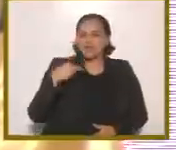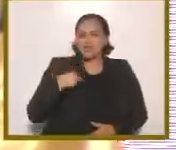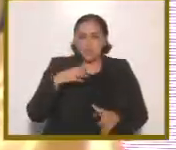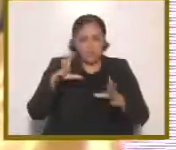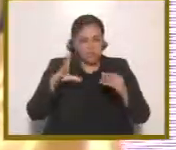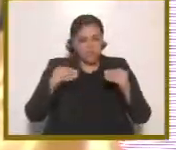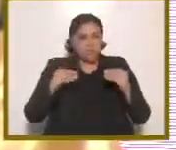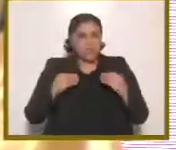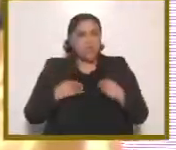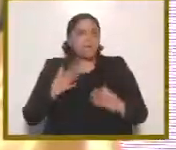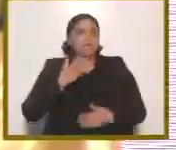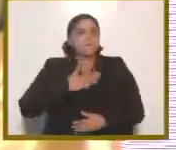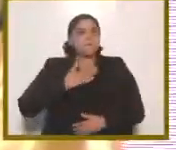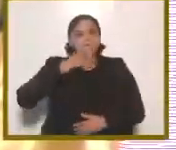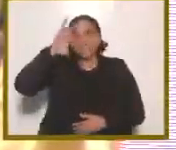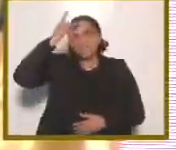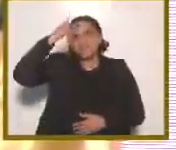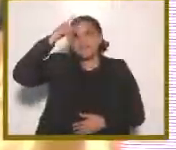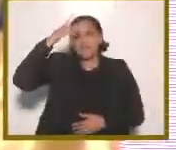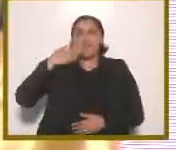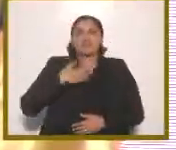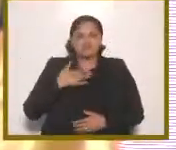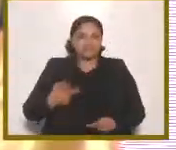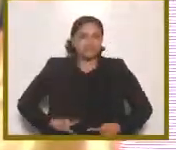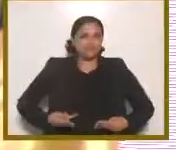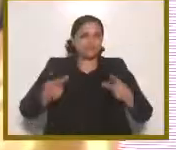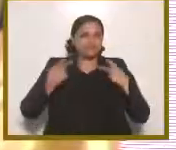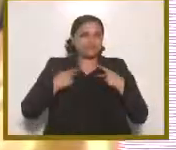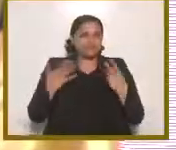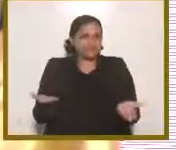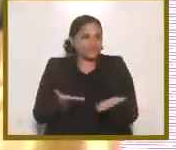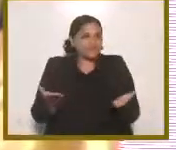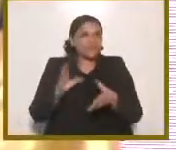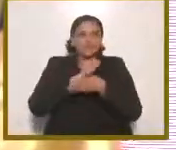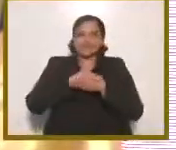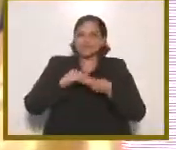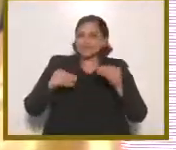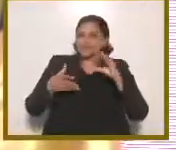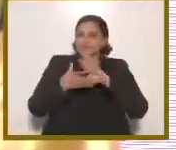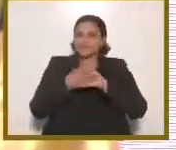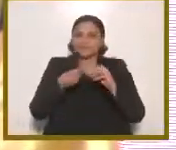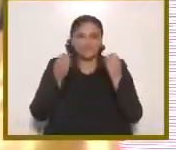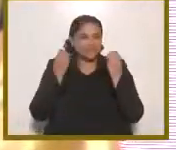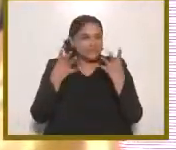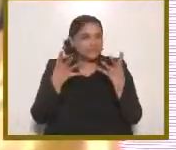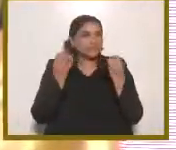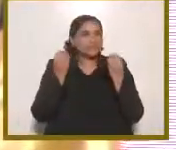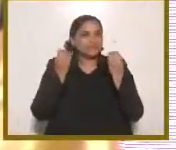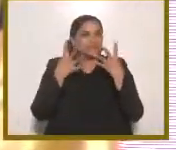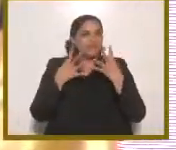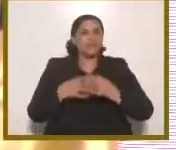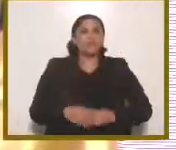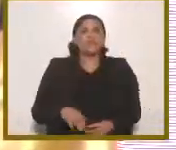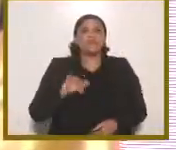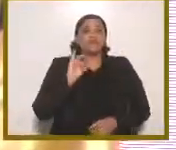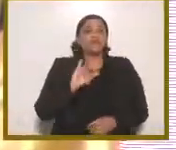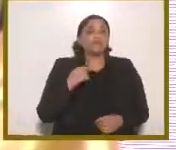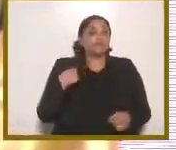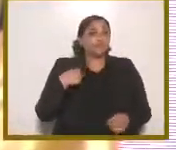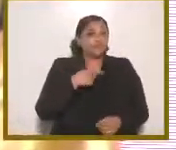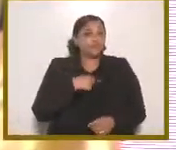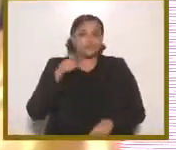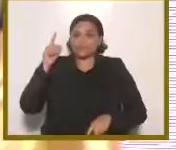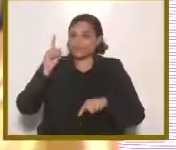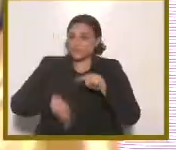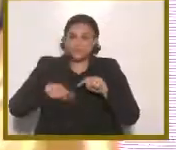parte de mi filosofía de vida y de lo que se ha hablado mucho aquí durante el día de hoy, de algo que no podemos